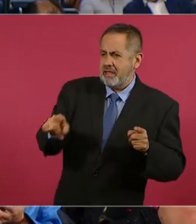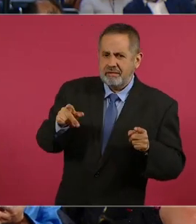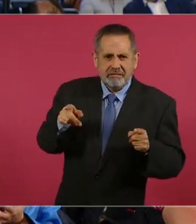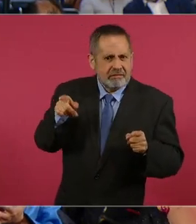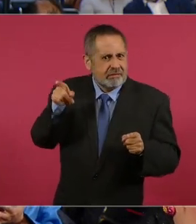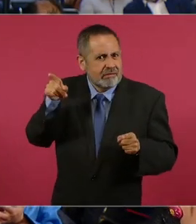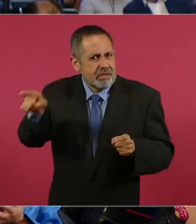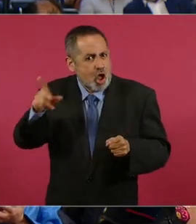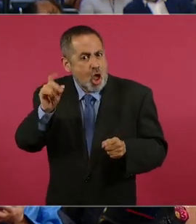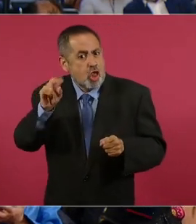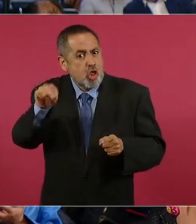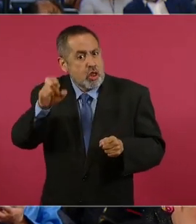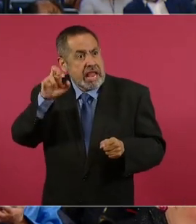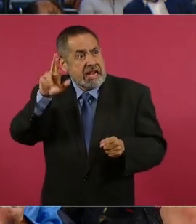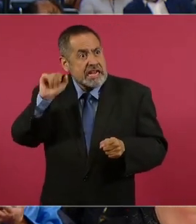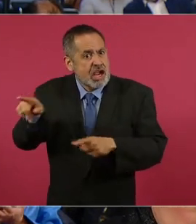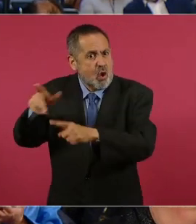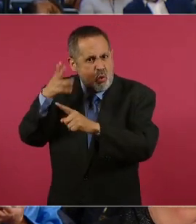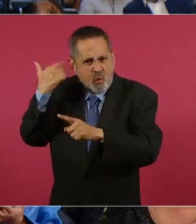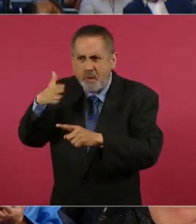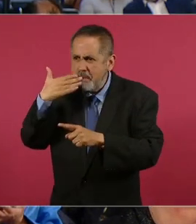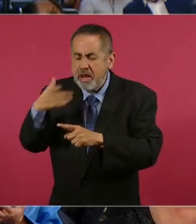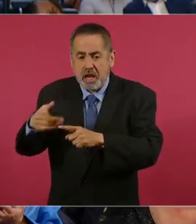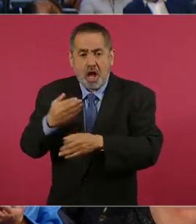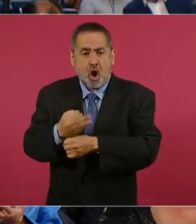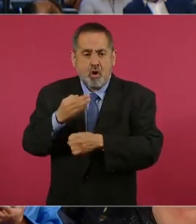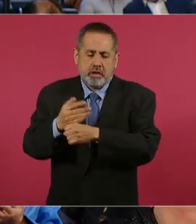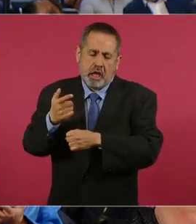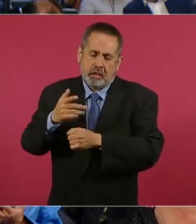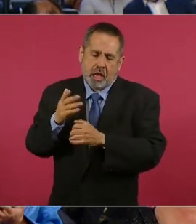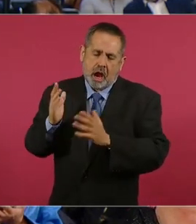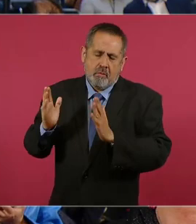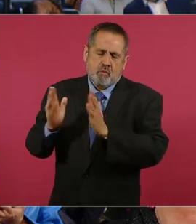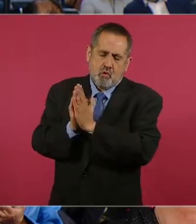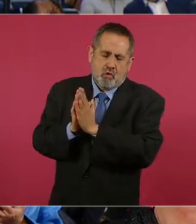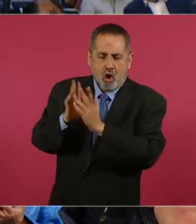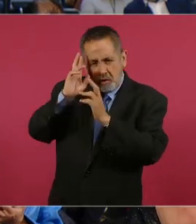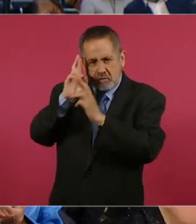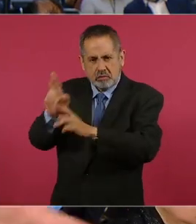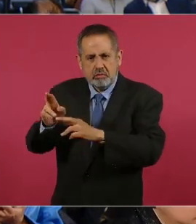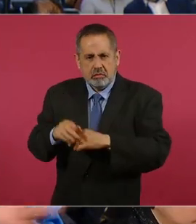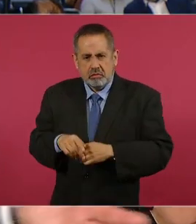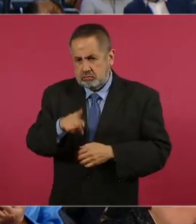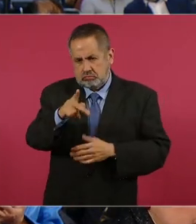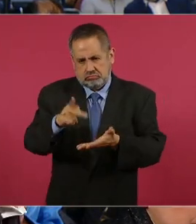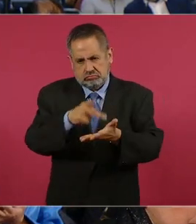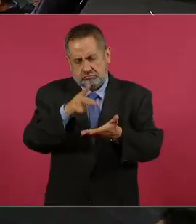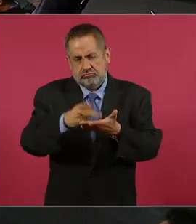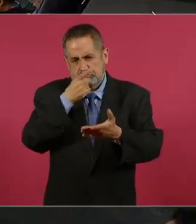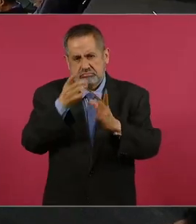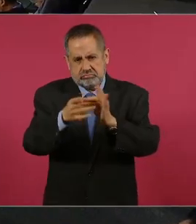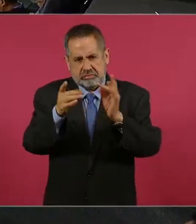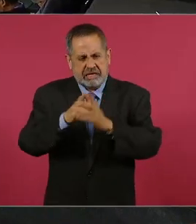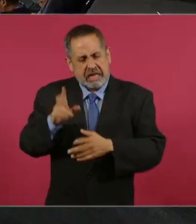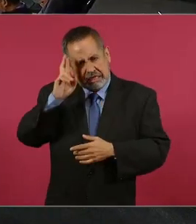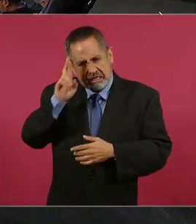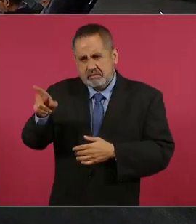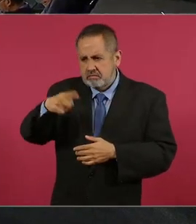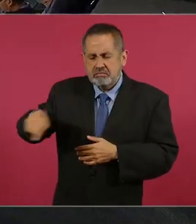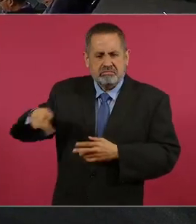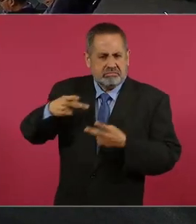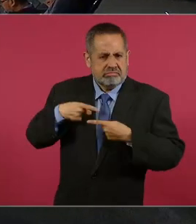fue don Enrique, que hoy en día pues ya está fallecido, presidente? Y usted ha comentado mucho este respeto